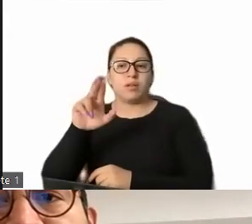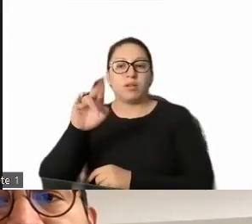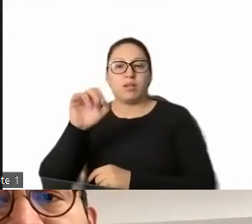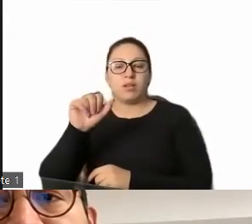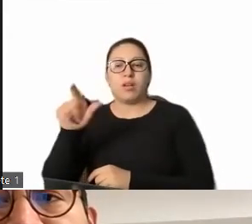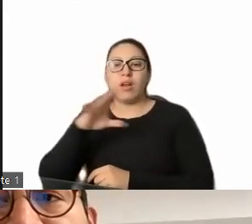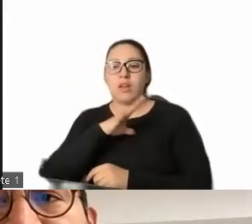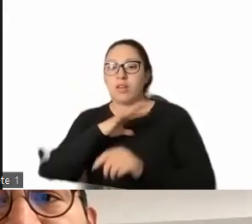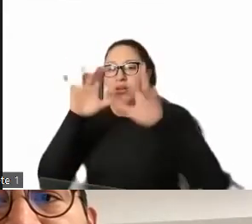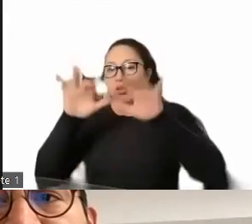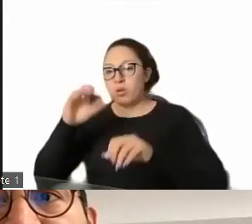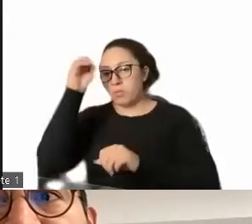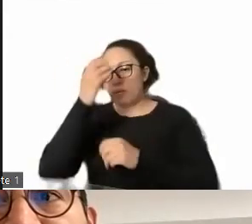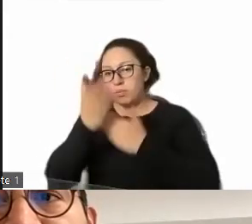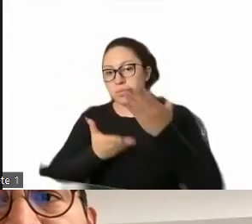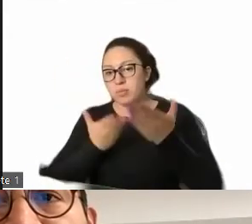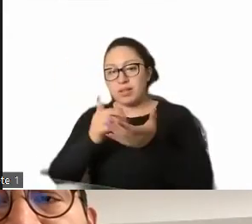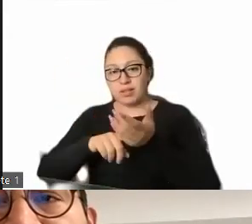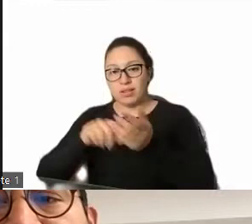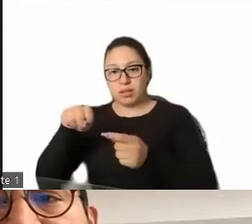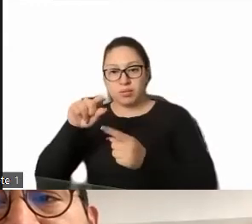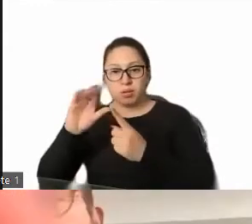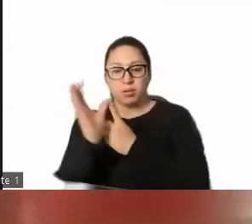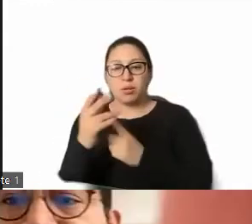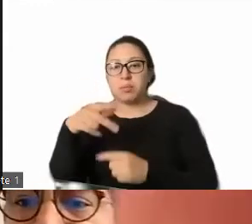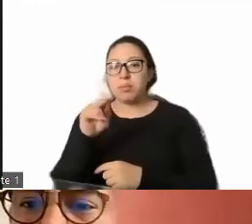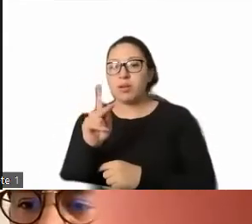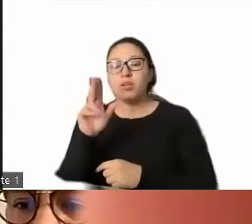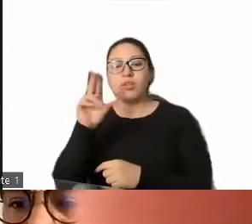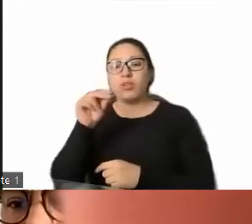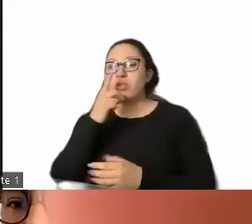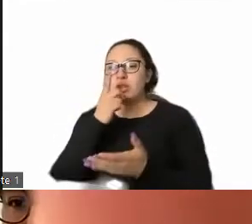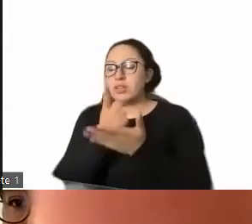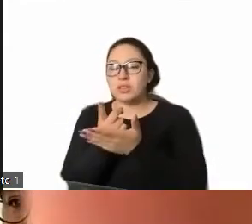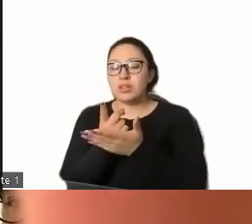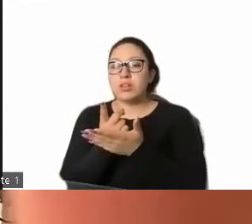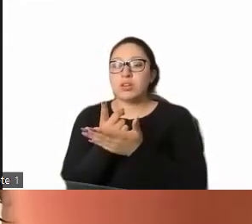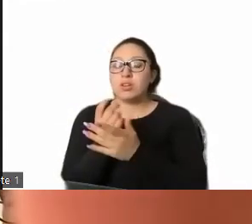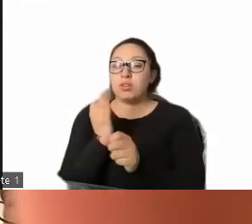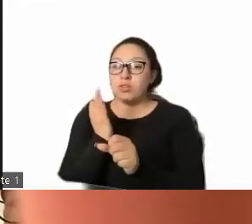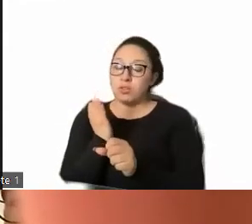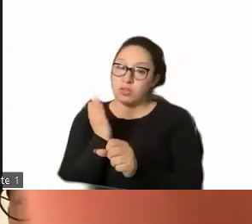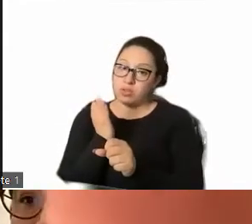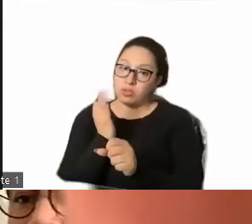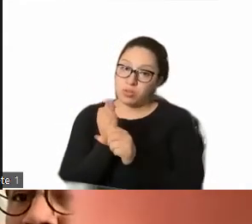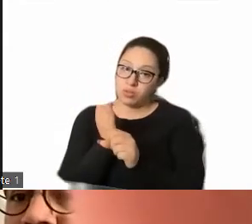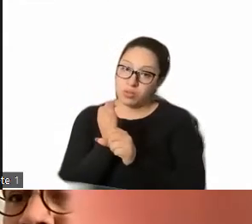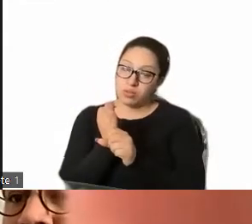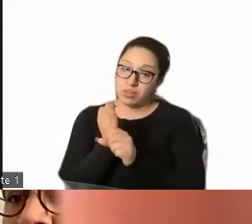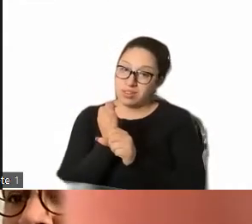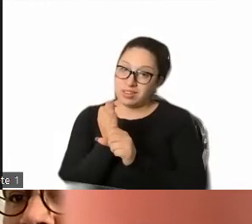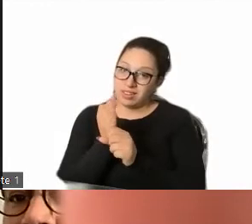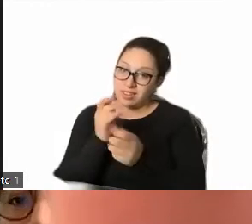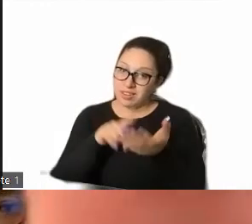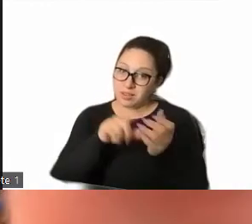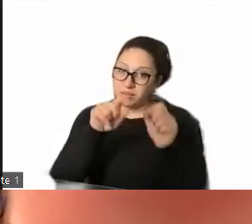positivo que está proponiendo esta comisión. Sin embargo, no establece el dictamen en ninguna parte del mismo cuáles